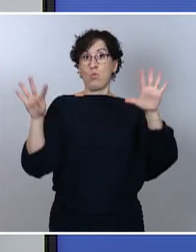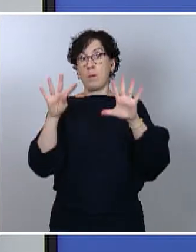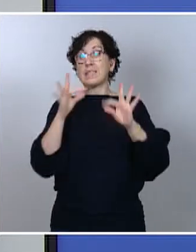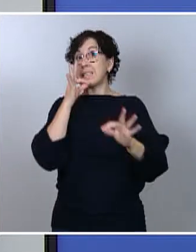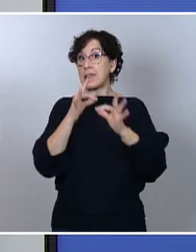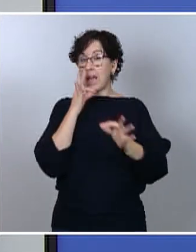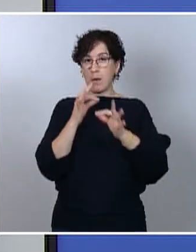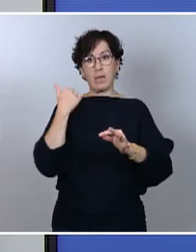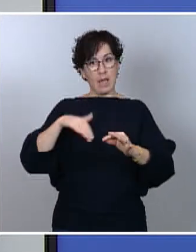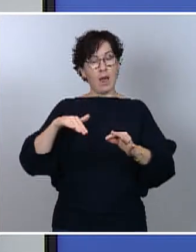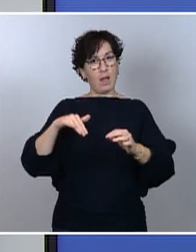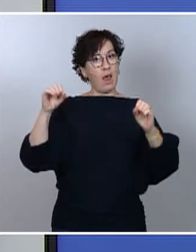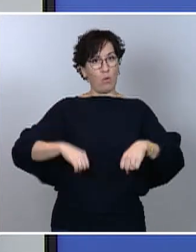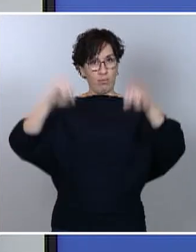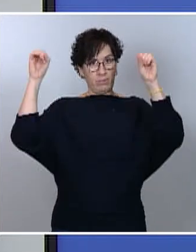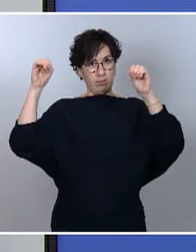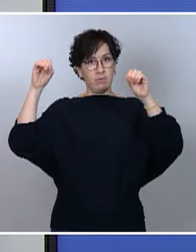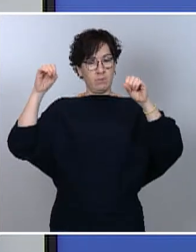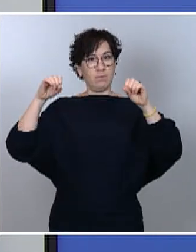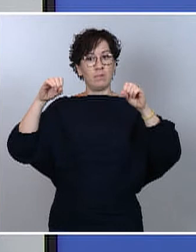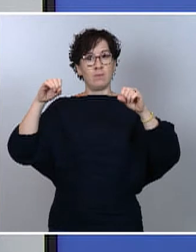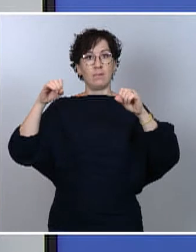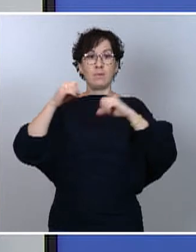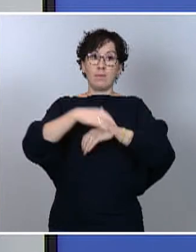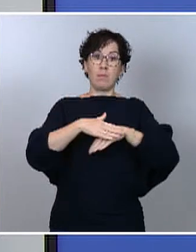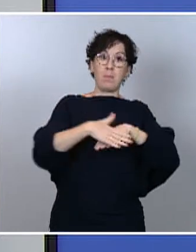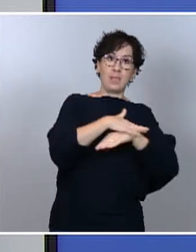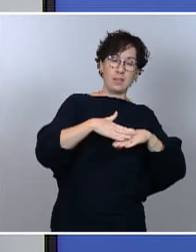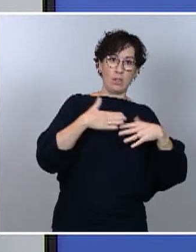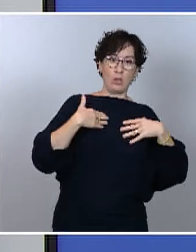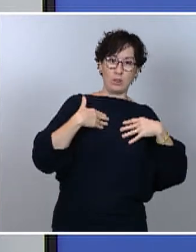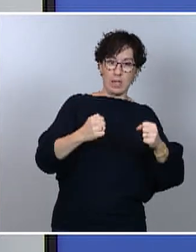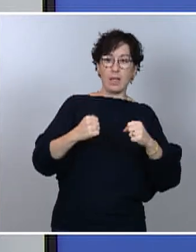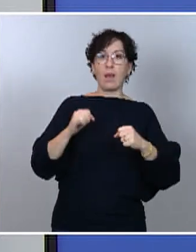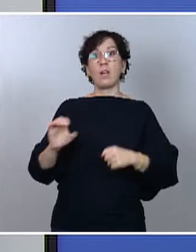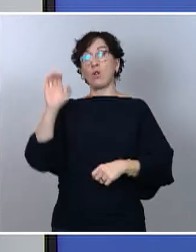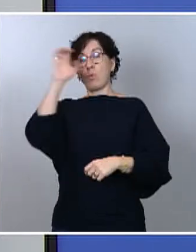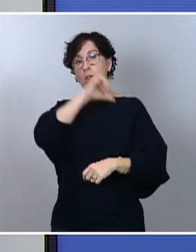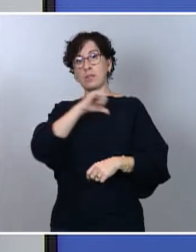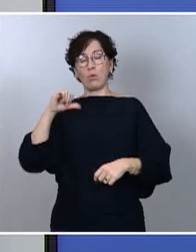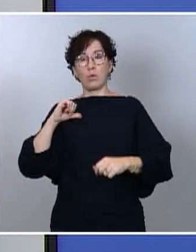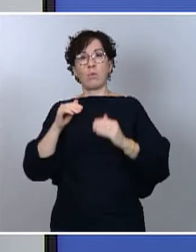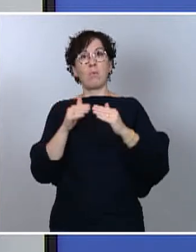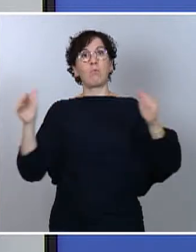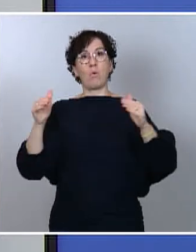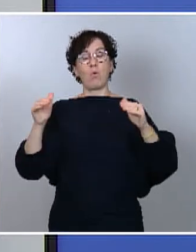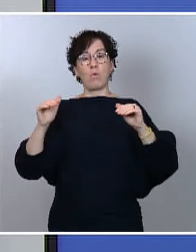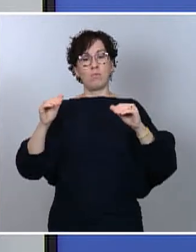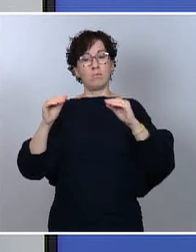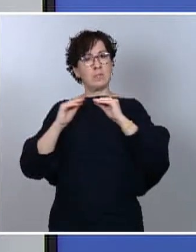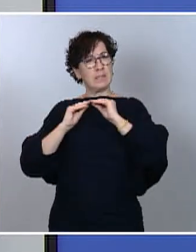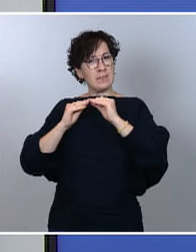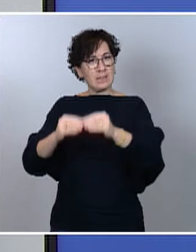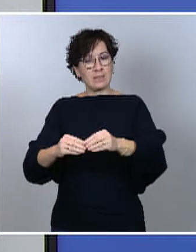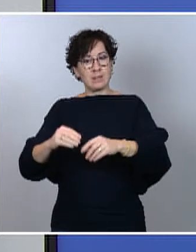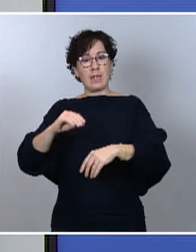un acuerdo por el cual tanto el Ministerio de Sanidad como el conjunto de comunidades autónomas comenzamos a trabajar en el registro estatal de